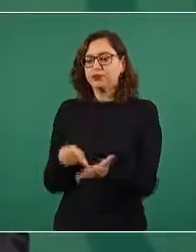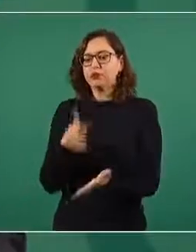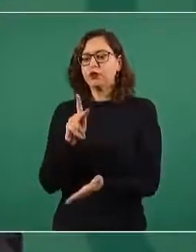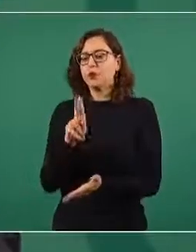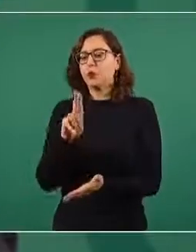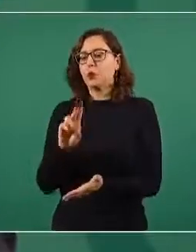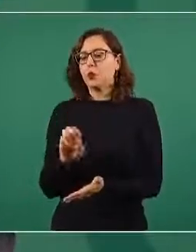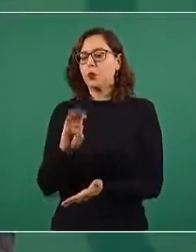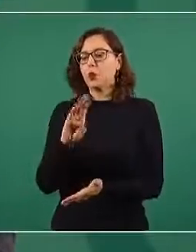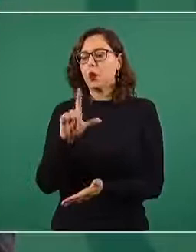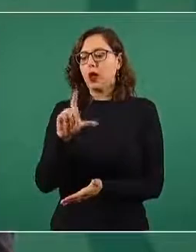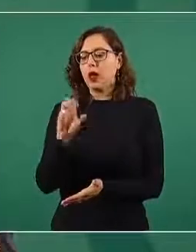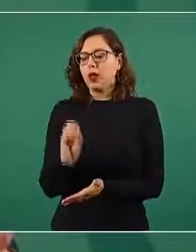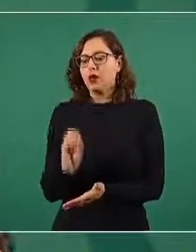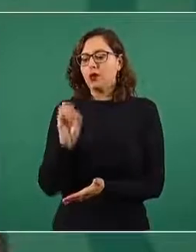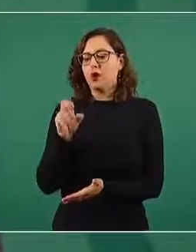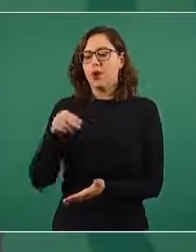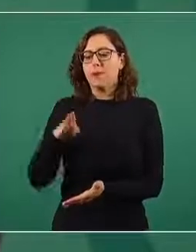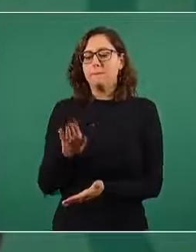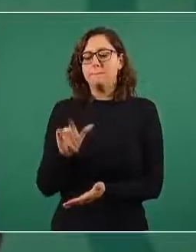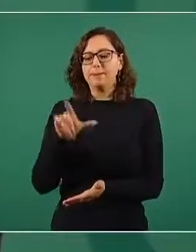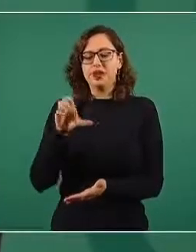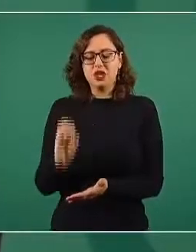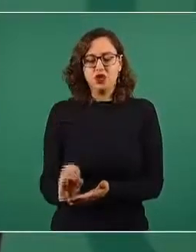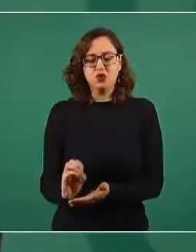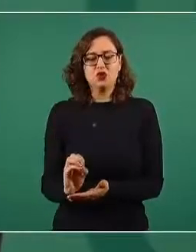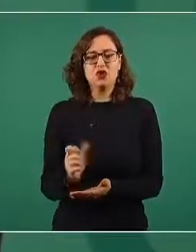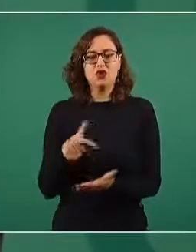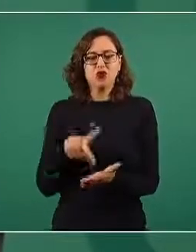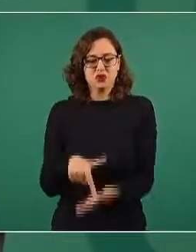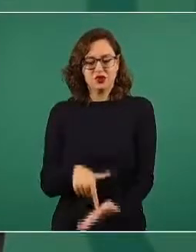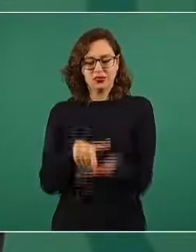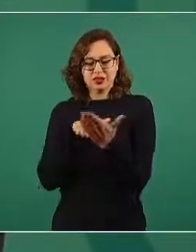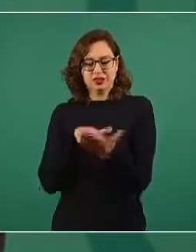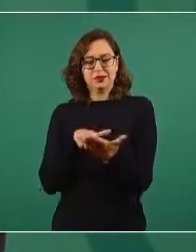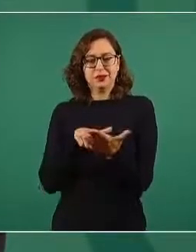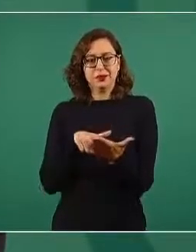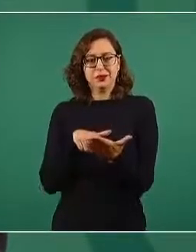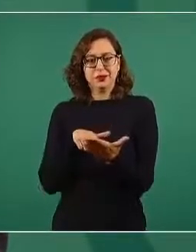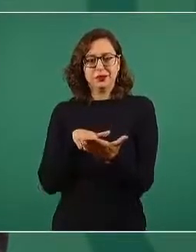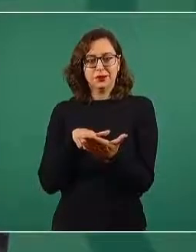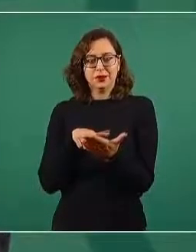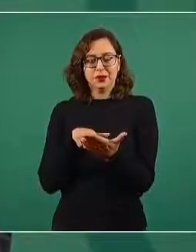de don Luis González, que es una